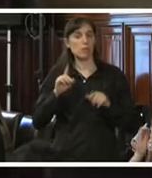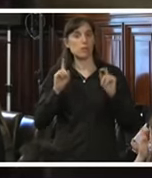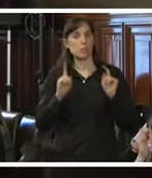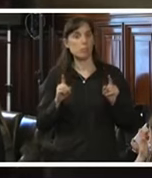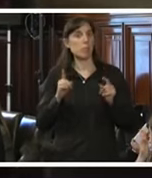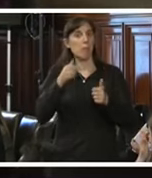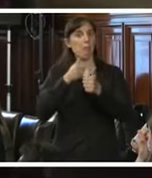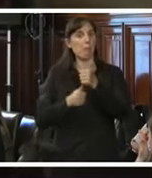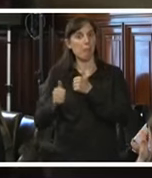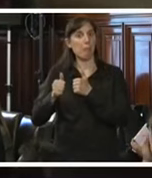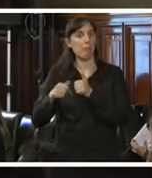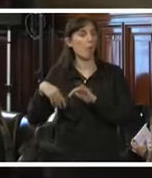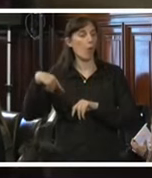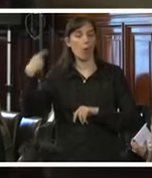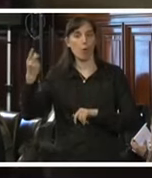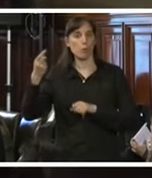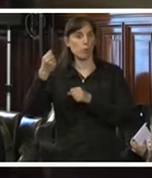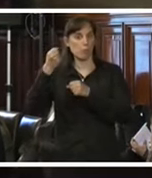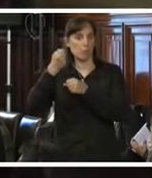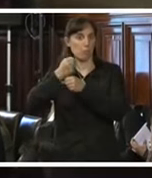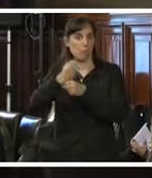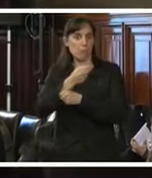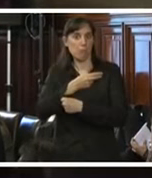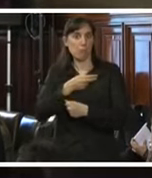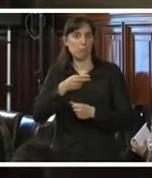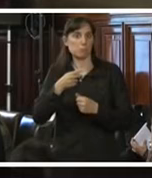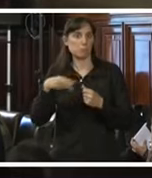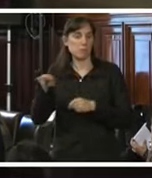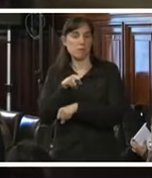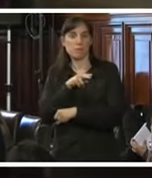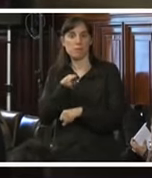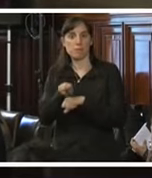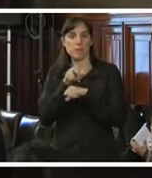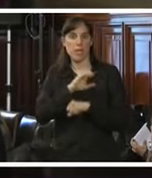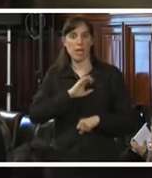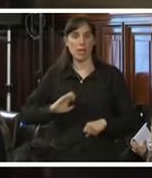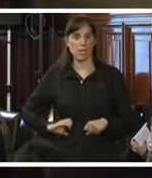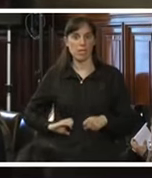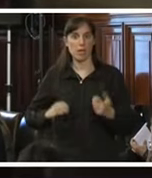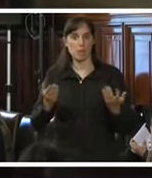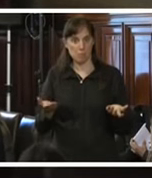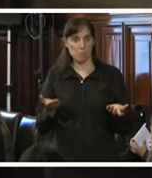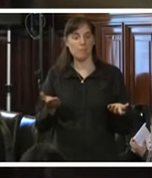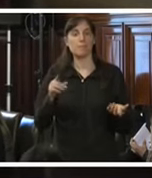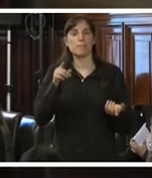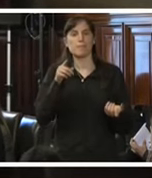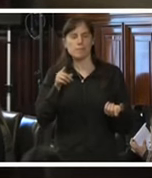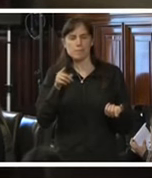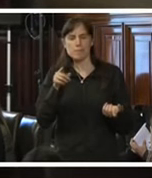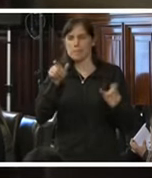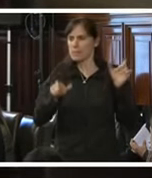la Presidencia de la República para ocupar el cargo de Fiscal General del Estado. A pesar de contar con